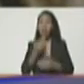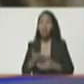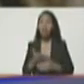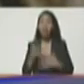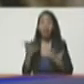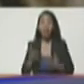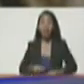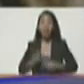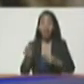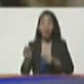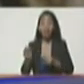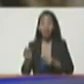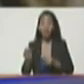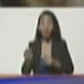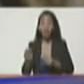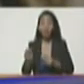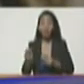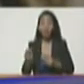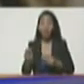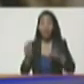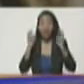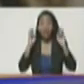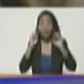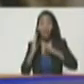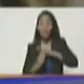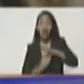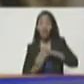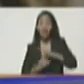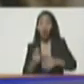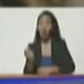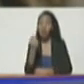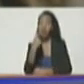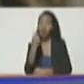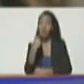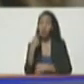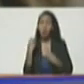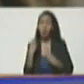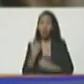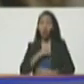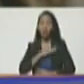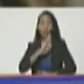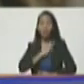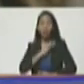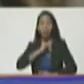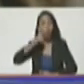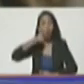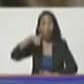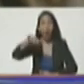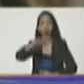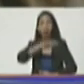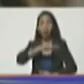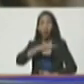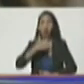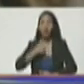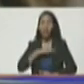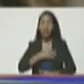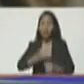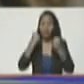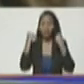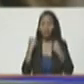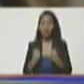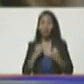garantizar incluso el cuadro básico de medicamentos para nuestro pueblo. Nuestra firme